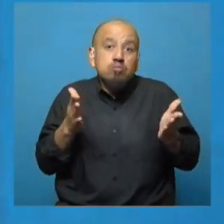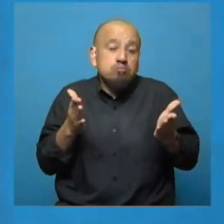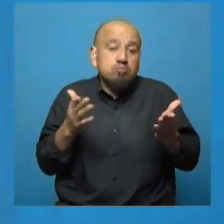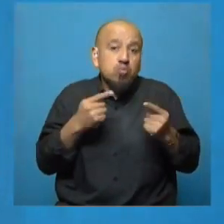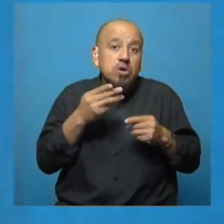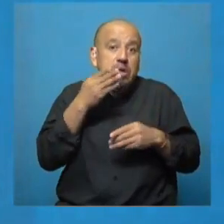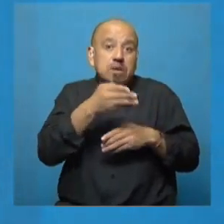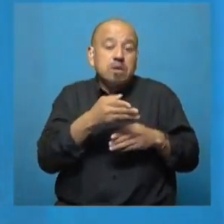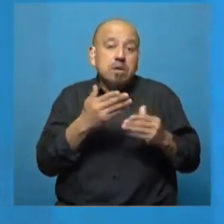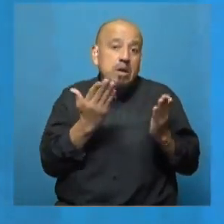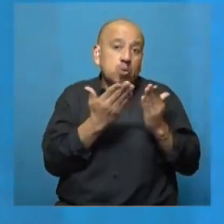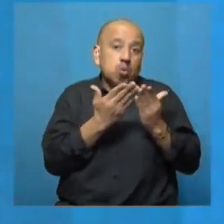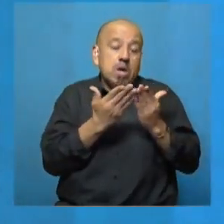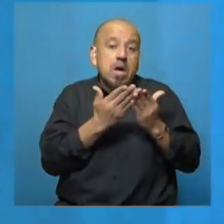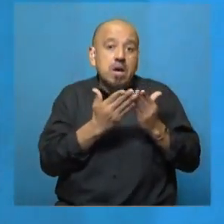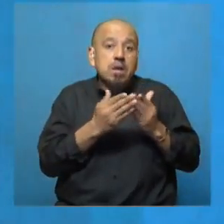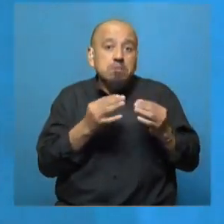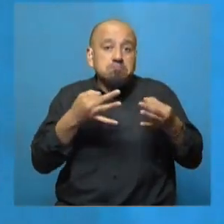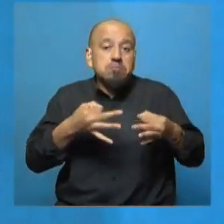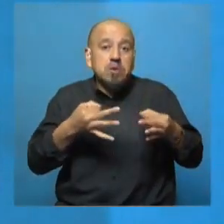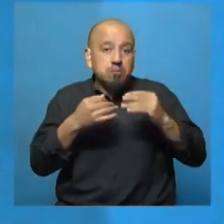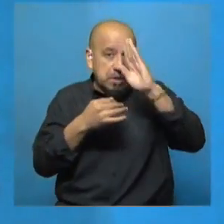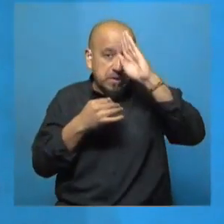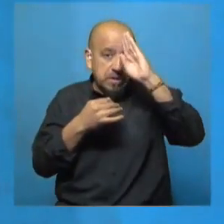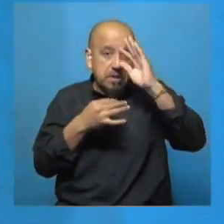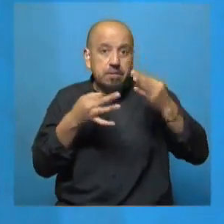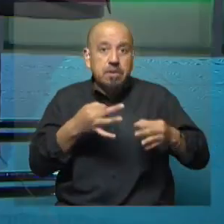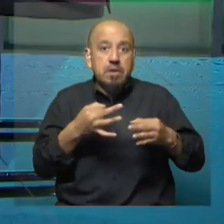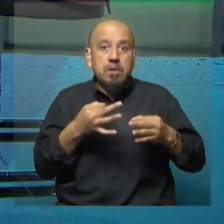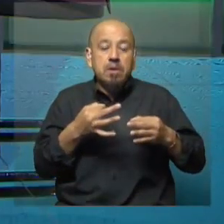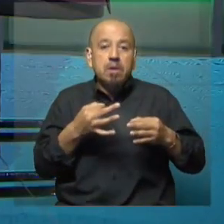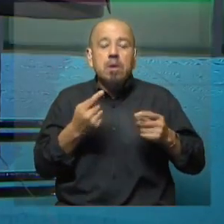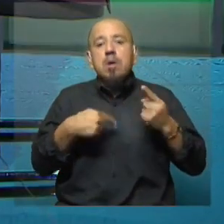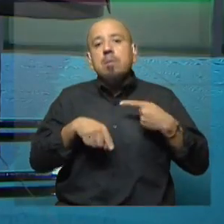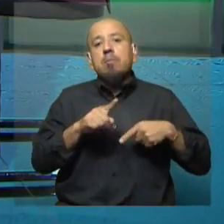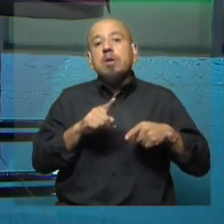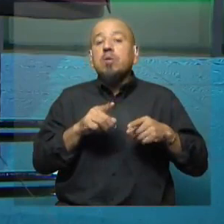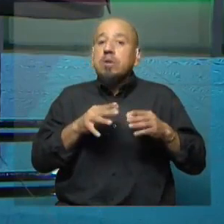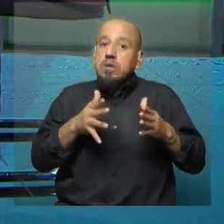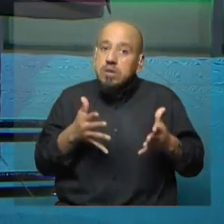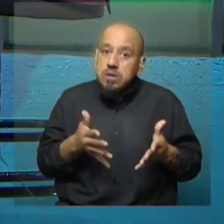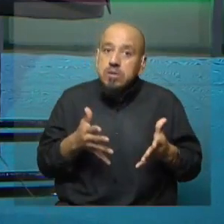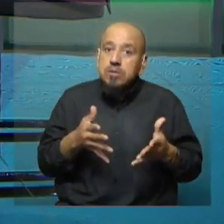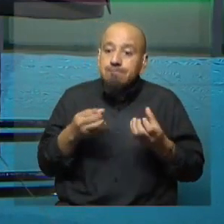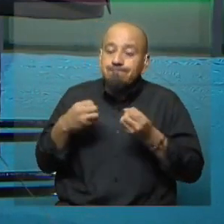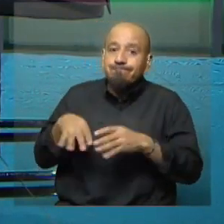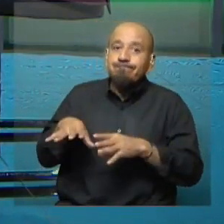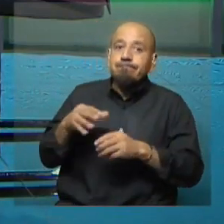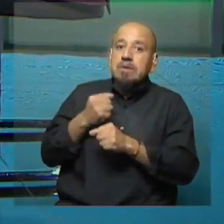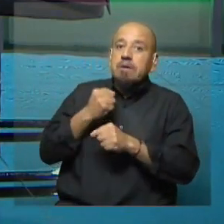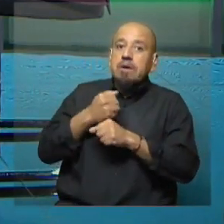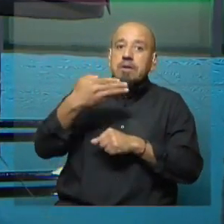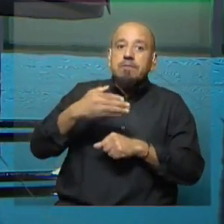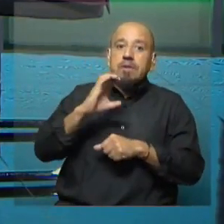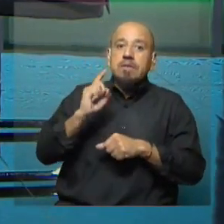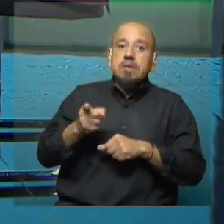otra otra visión porque está buenísimo tener todas las visiones posibles pero significaba dejar de trabajar con la bcg y bueno yo